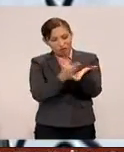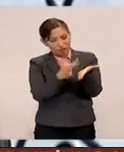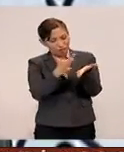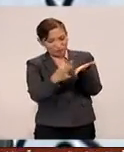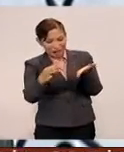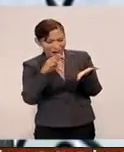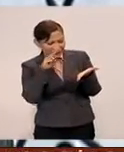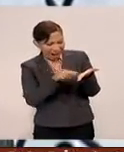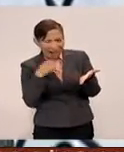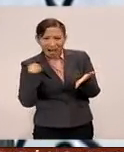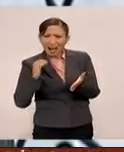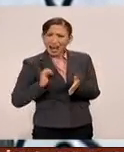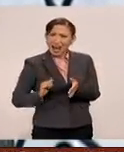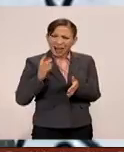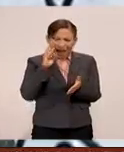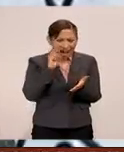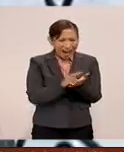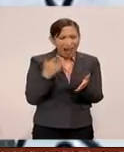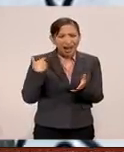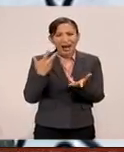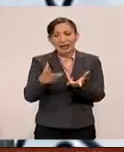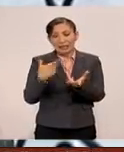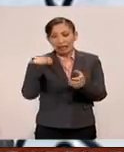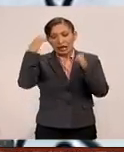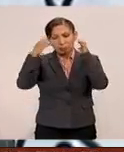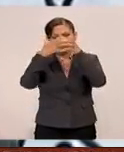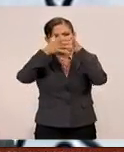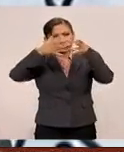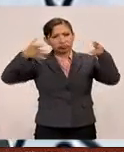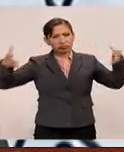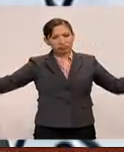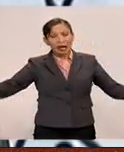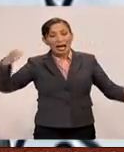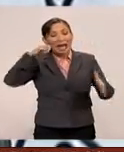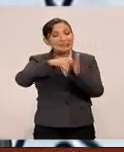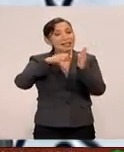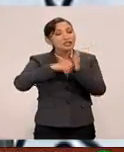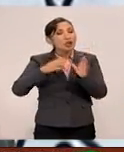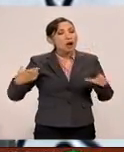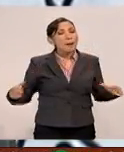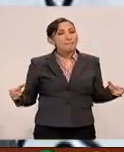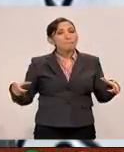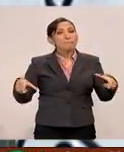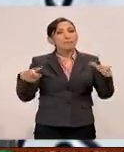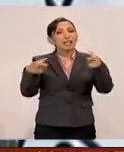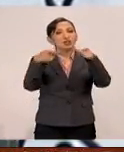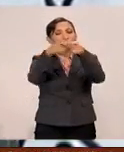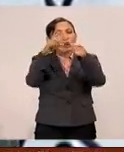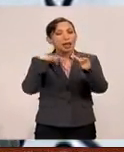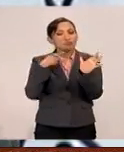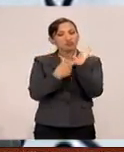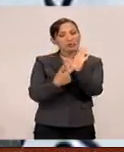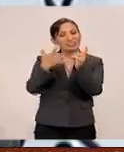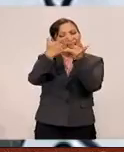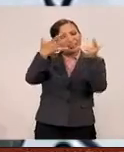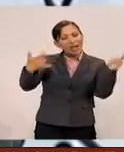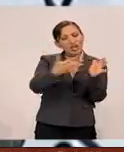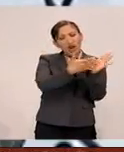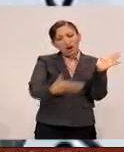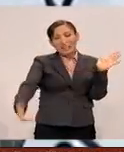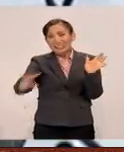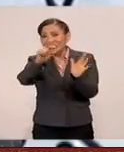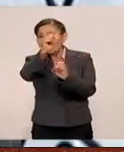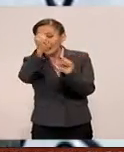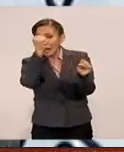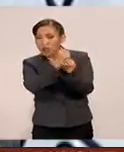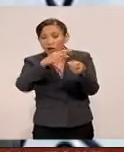conmemorativos y la realización de una magna exposición en la Estación Pino Suárez que muestra la historia de